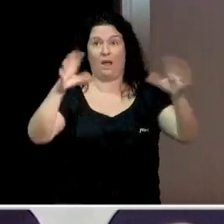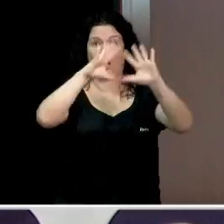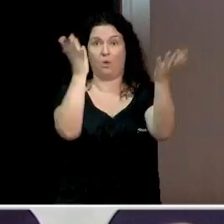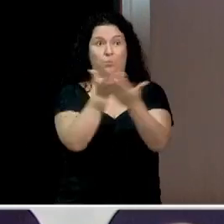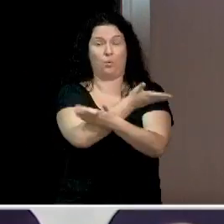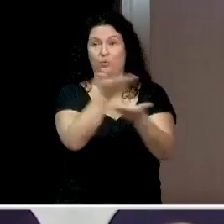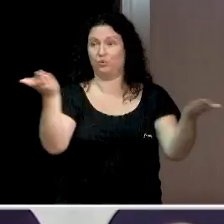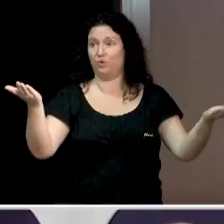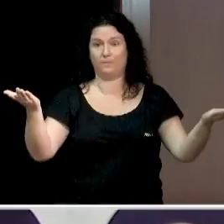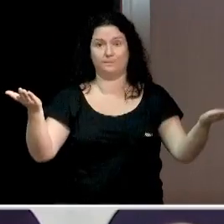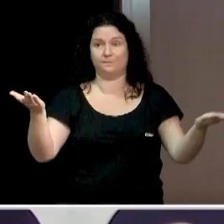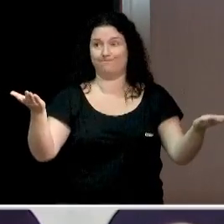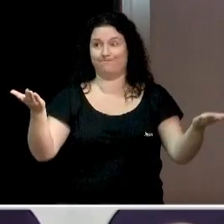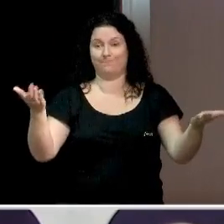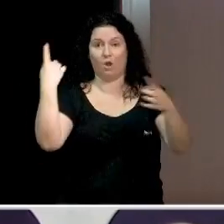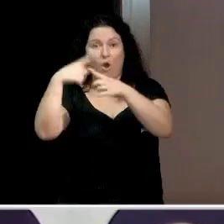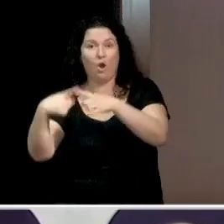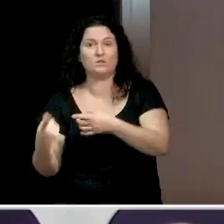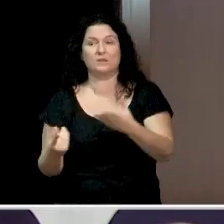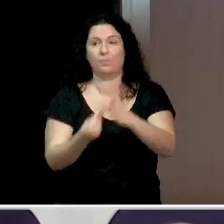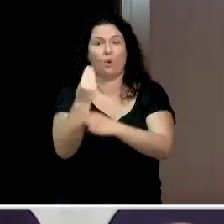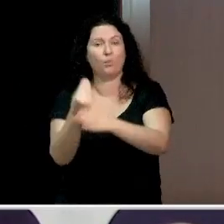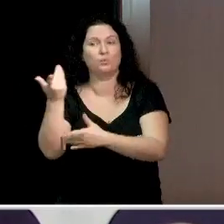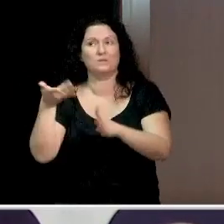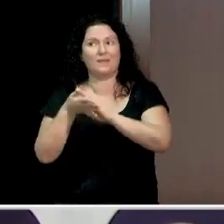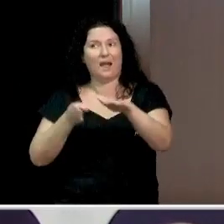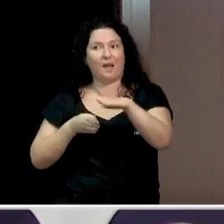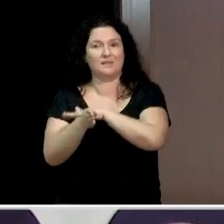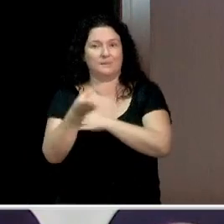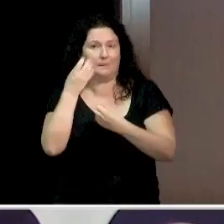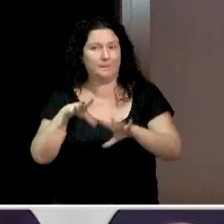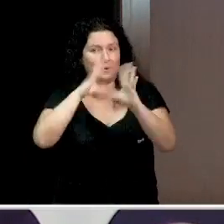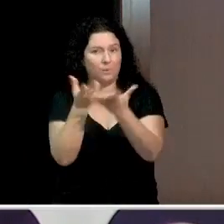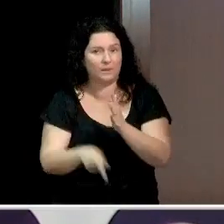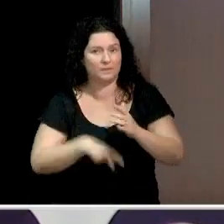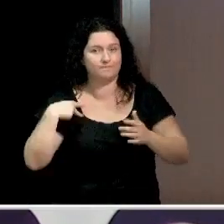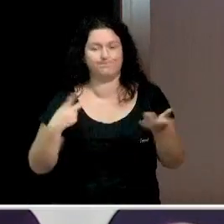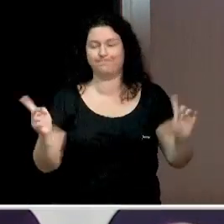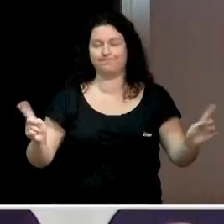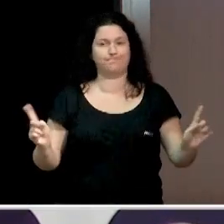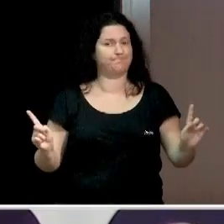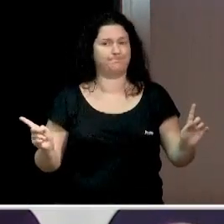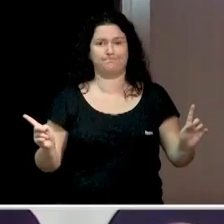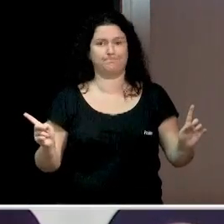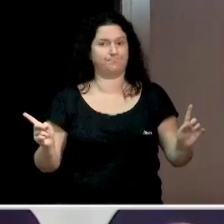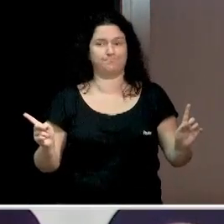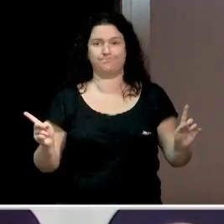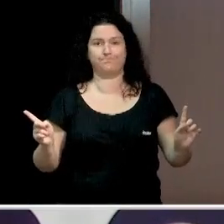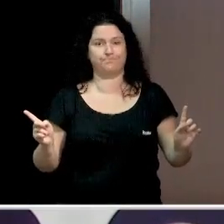momento todavía no son totalmente accesibles desde el punto de vista del diseño universal. Es decir, esa previsión que se hacía por